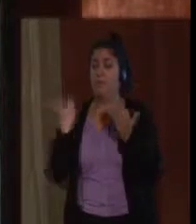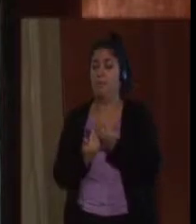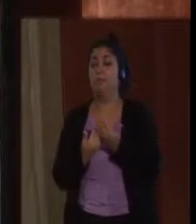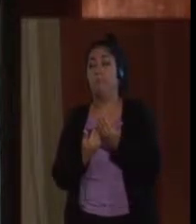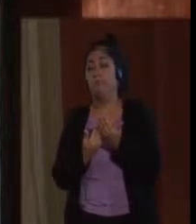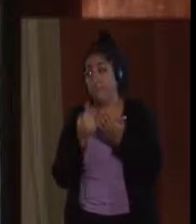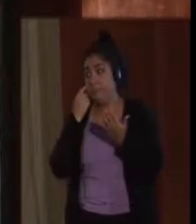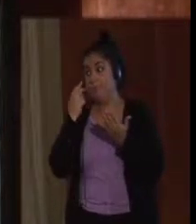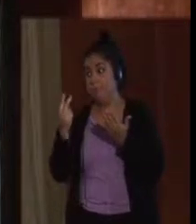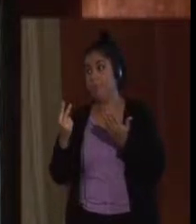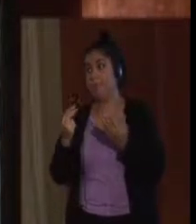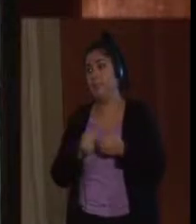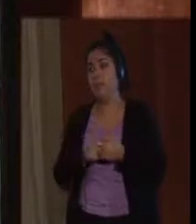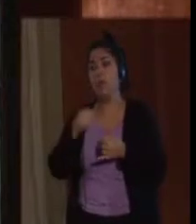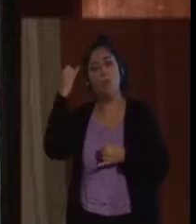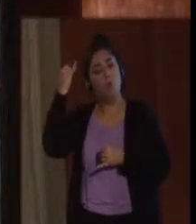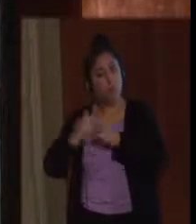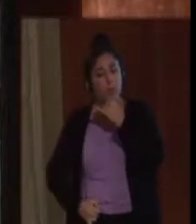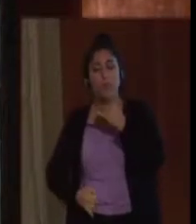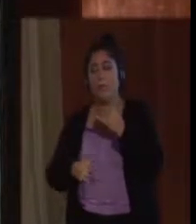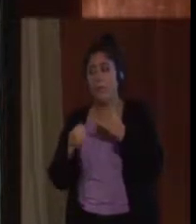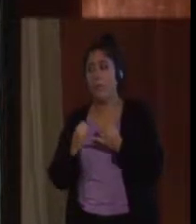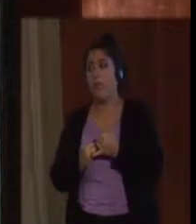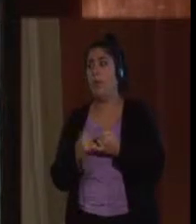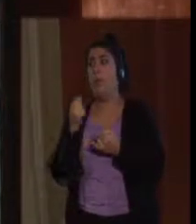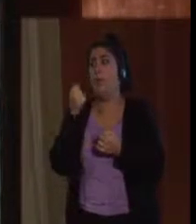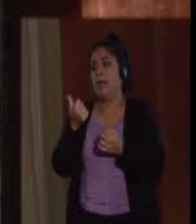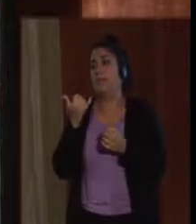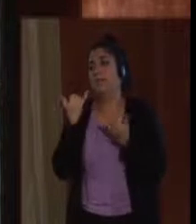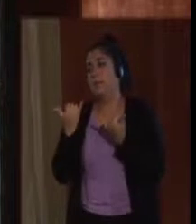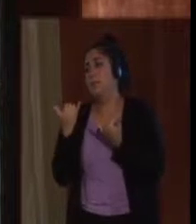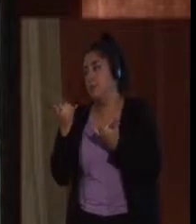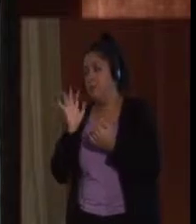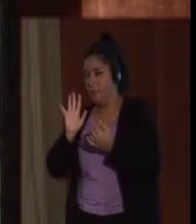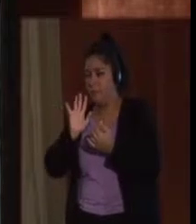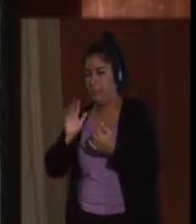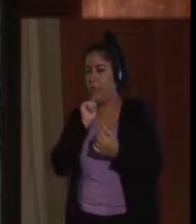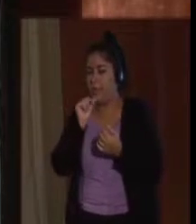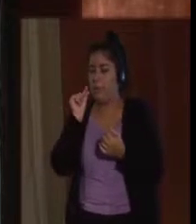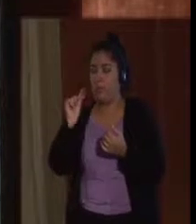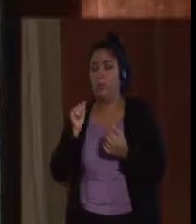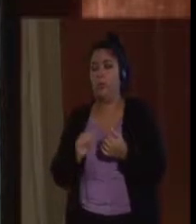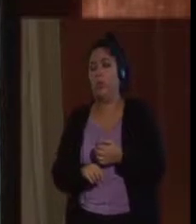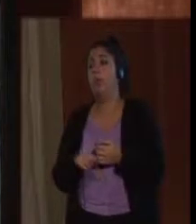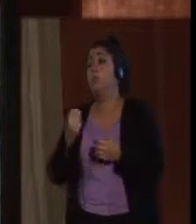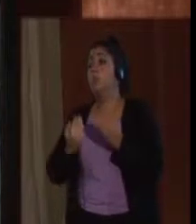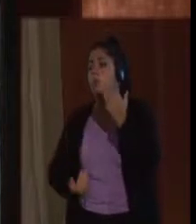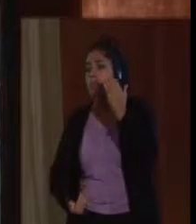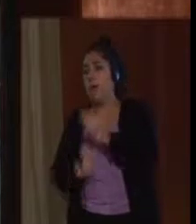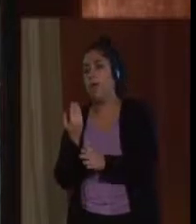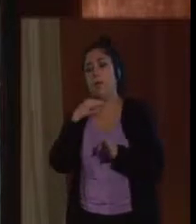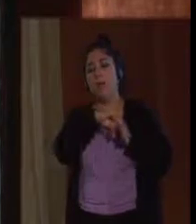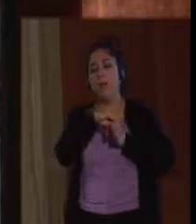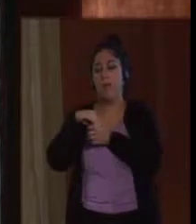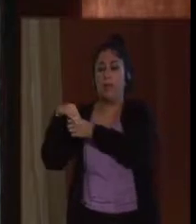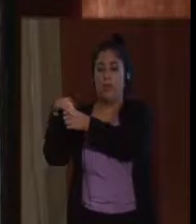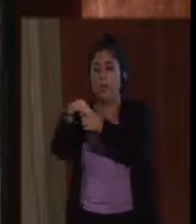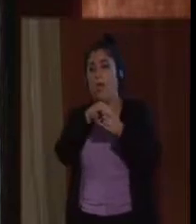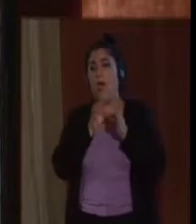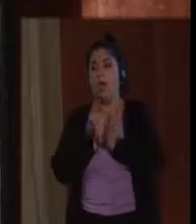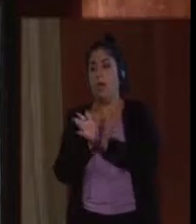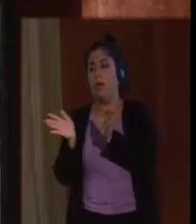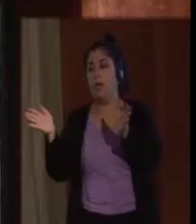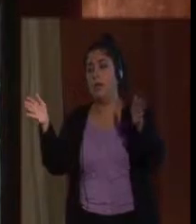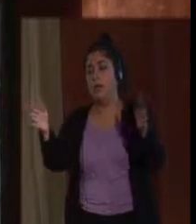guía general del SNIP, ¿no? Considerando la gestión del riesgo en el contexto del cambio climático, que